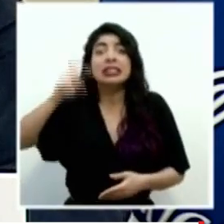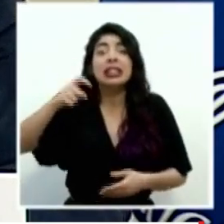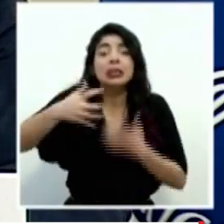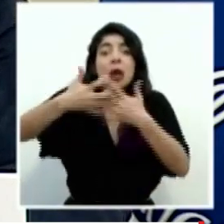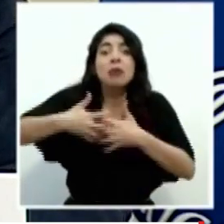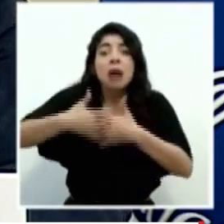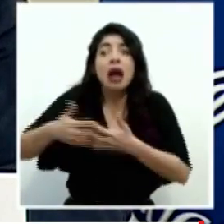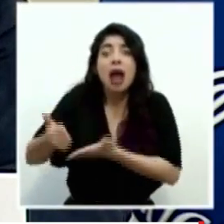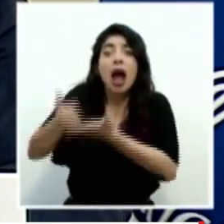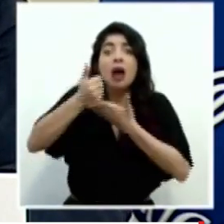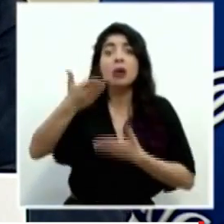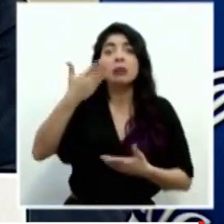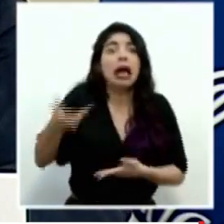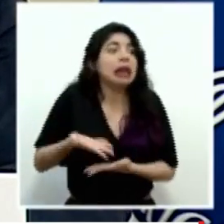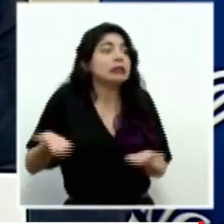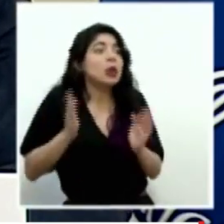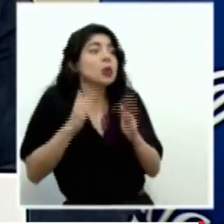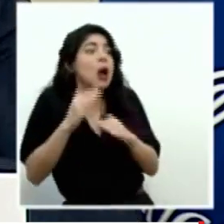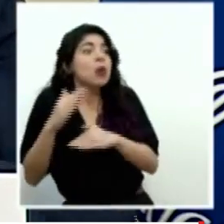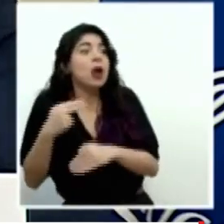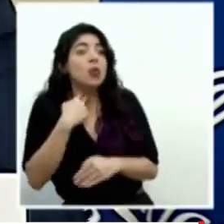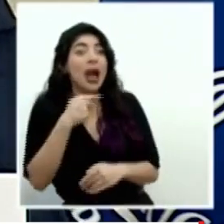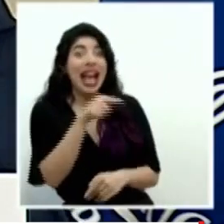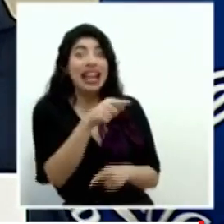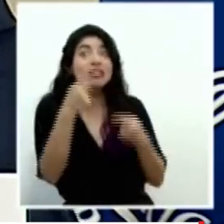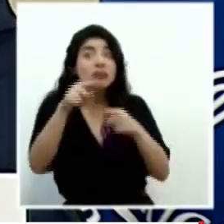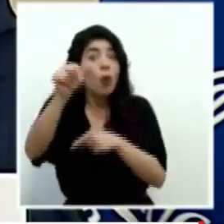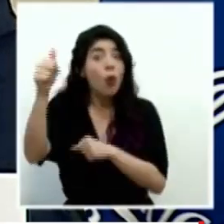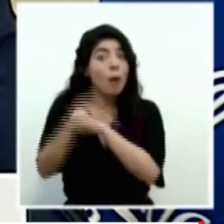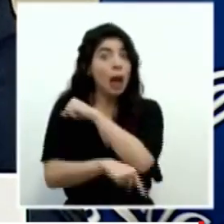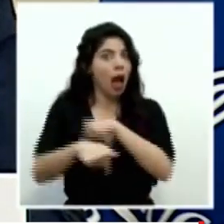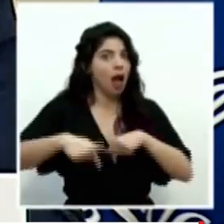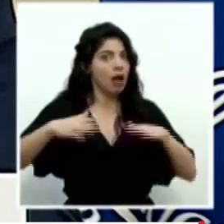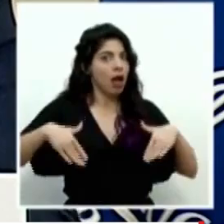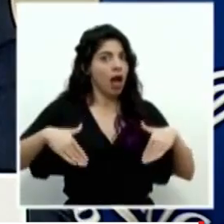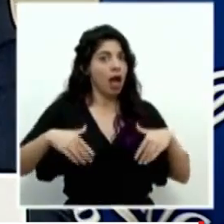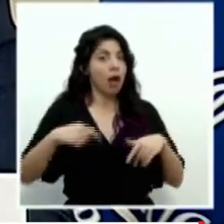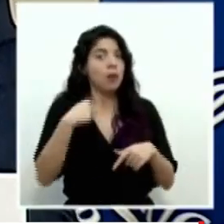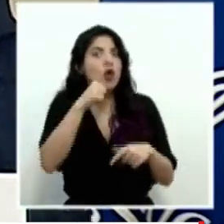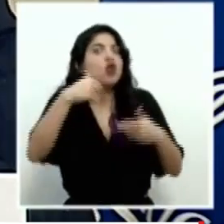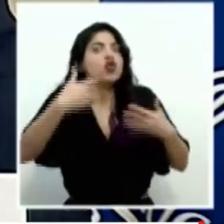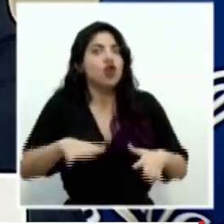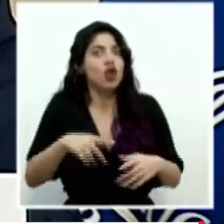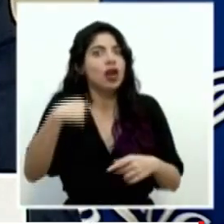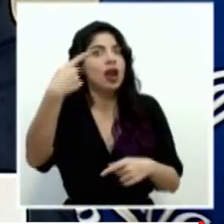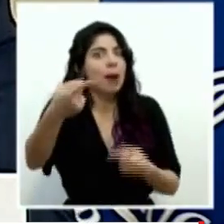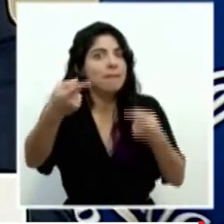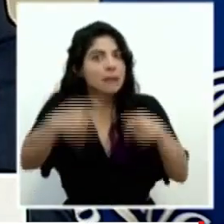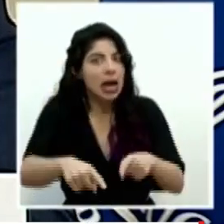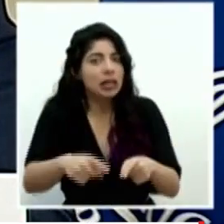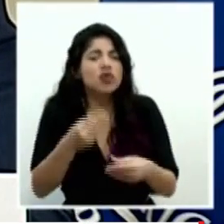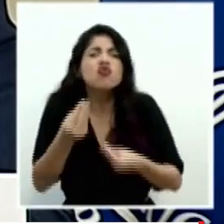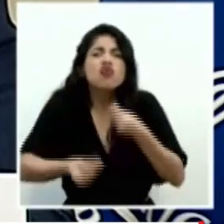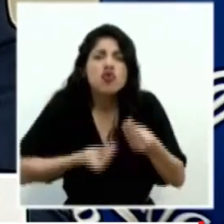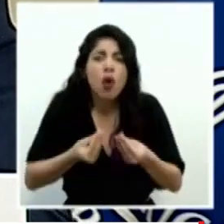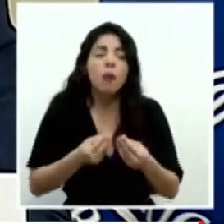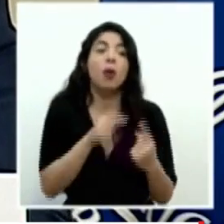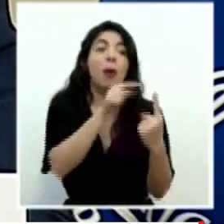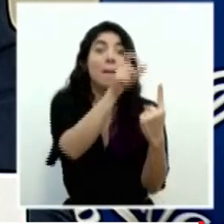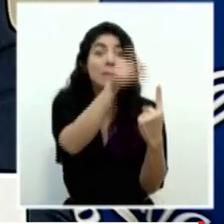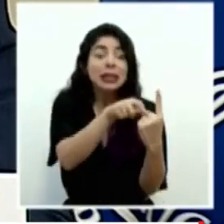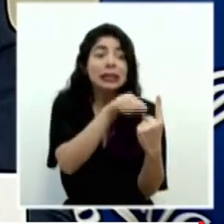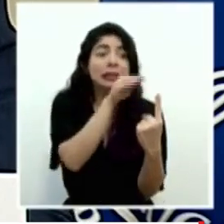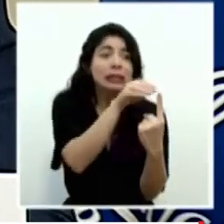merita un respirador artificial. Y en segundo lugar, pues obviamente para lograr que no avancemos hacia ese colapso, la trazabilidad, la